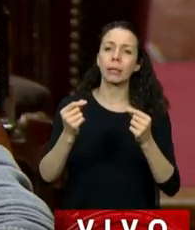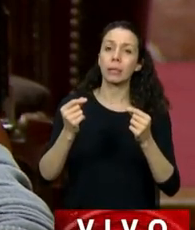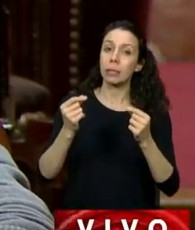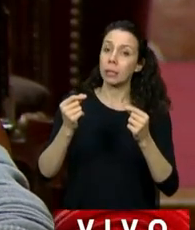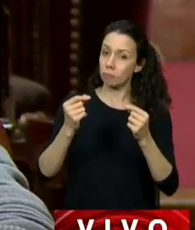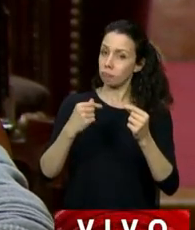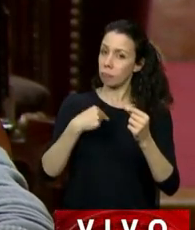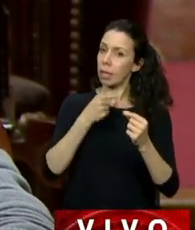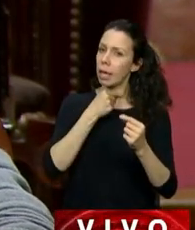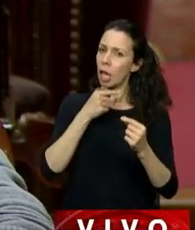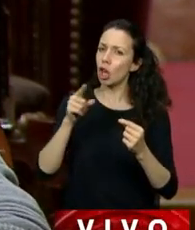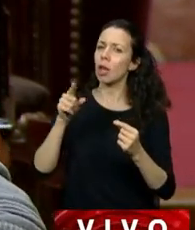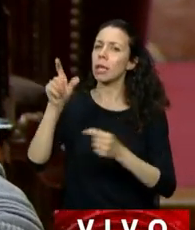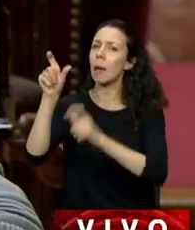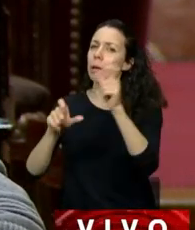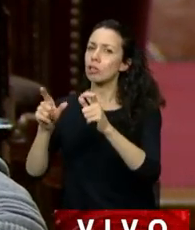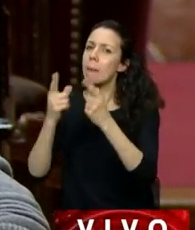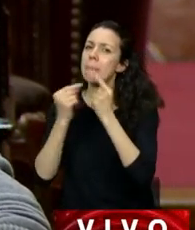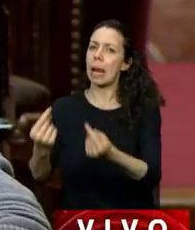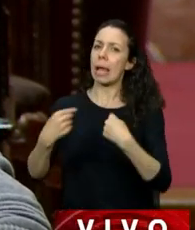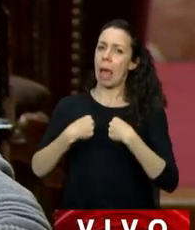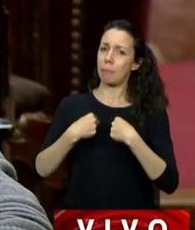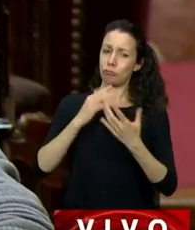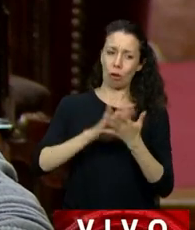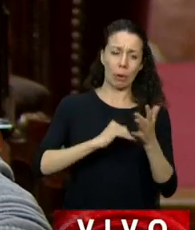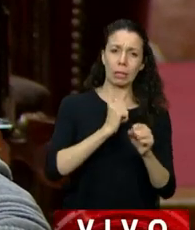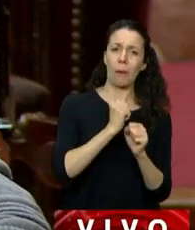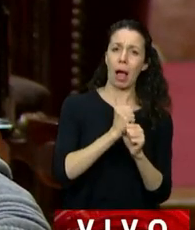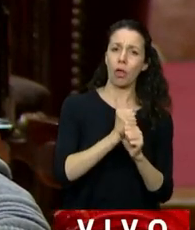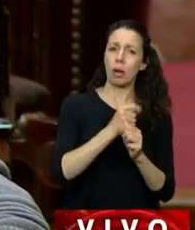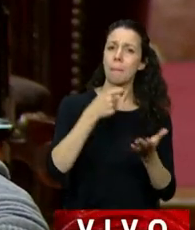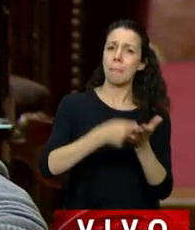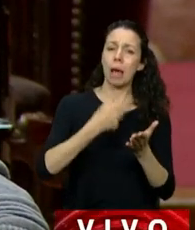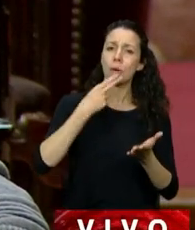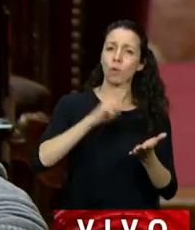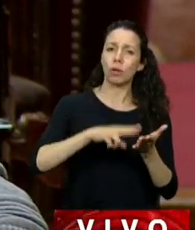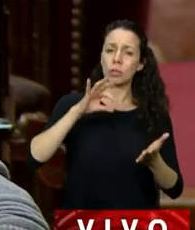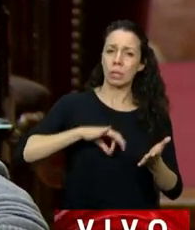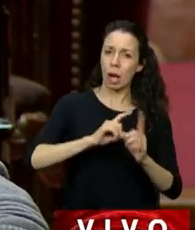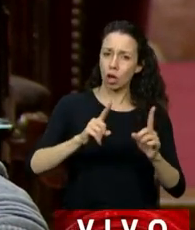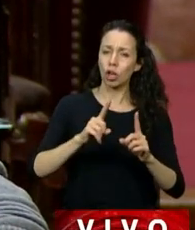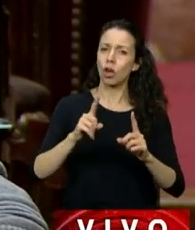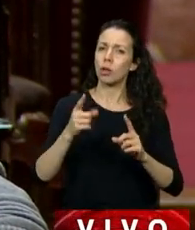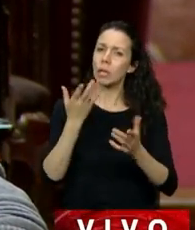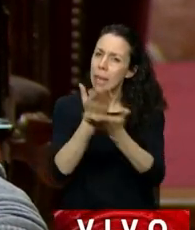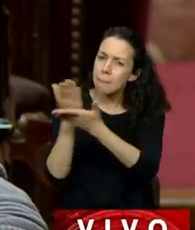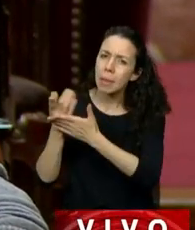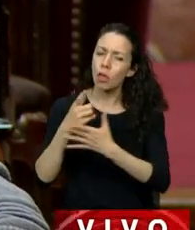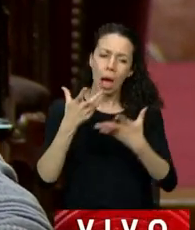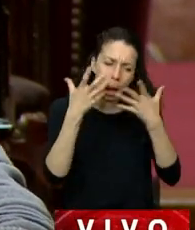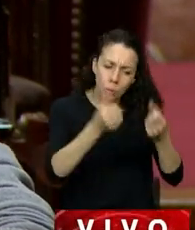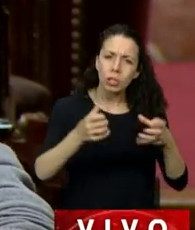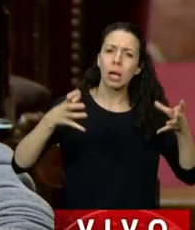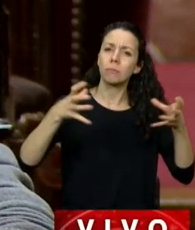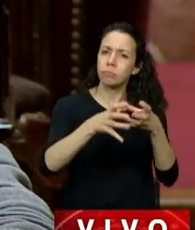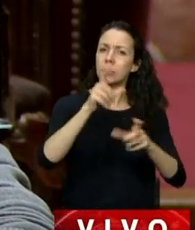que los trabajadores no paguen el impuesto al salario, a sumarse a las fuerzas obreras que son parte de nuestra coalición, de nuestro frente, de nuestro gobierno,